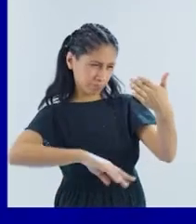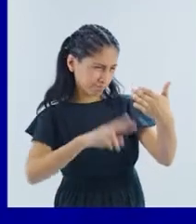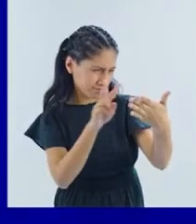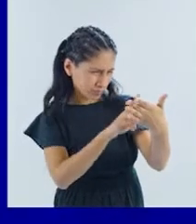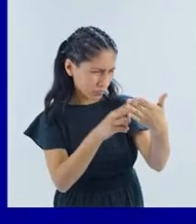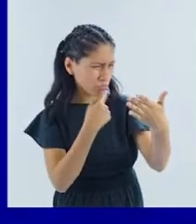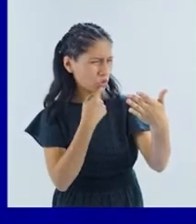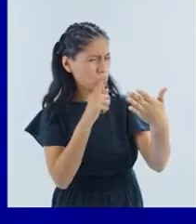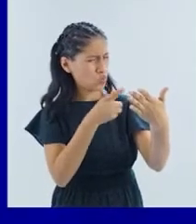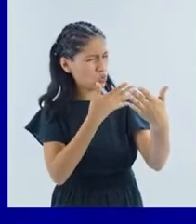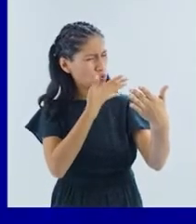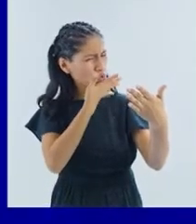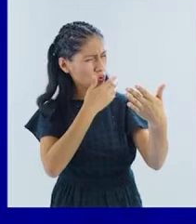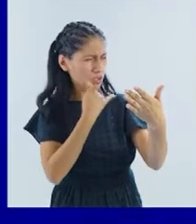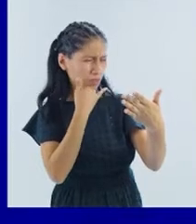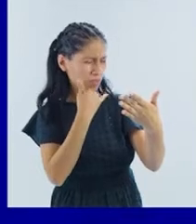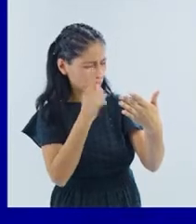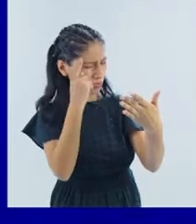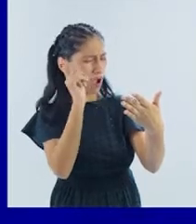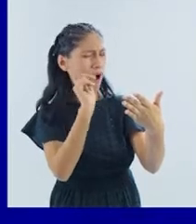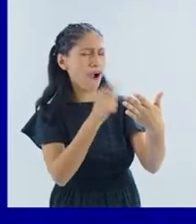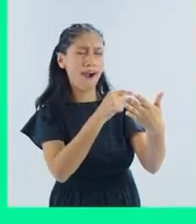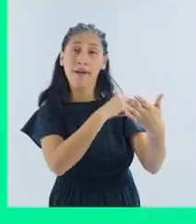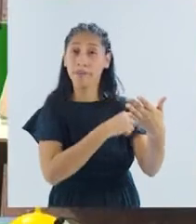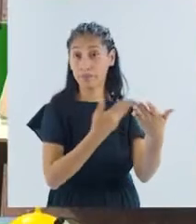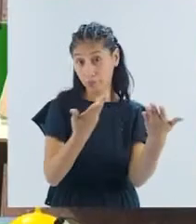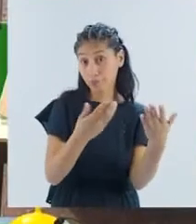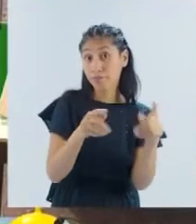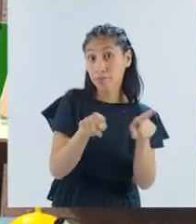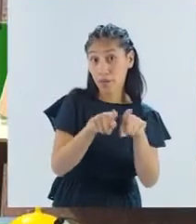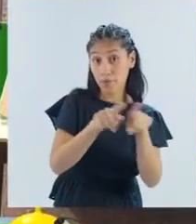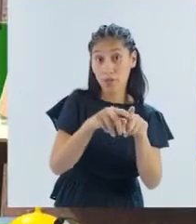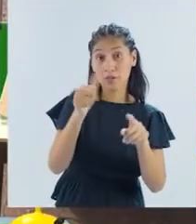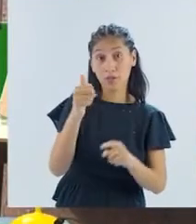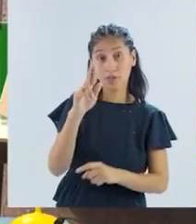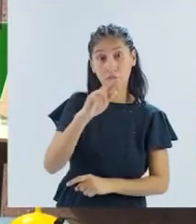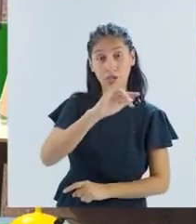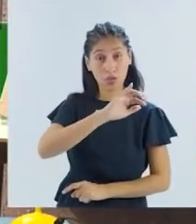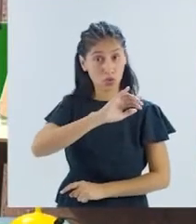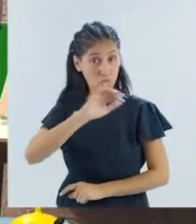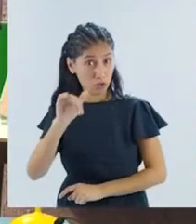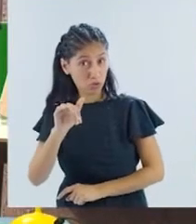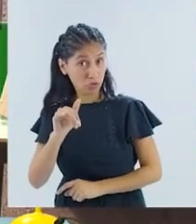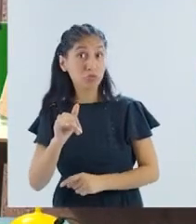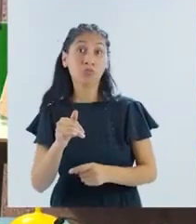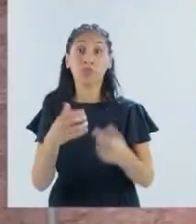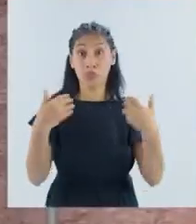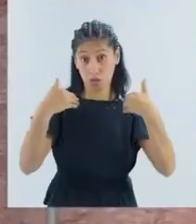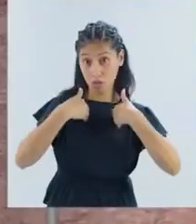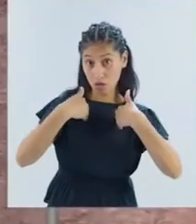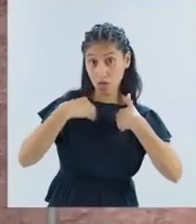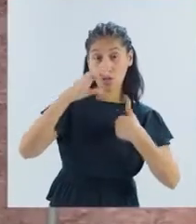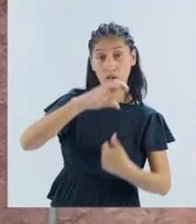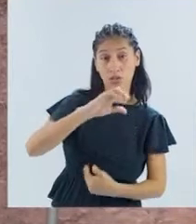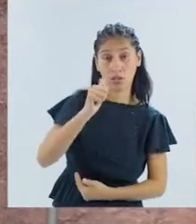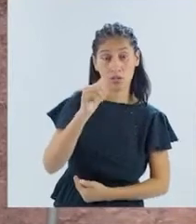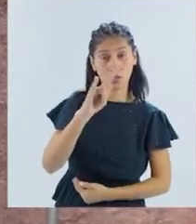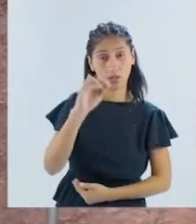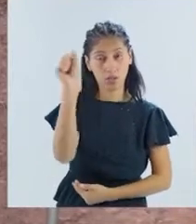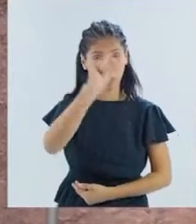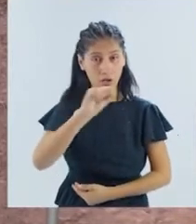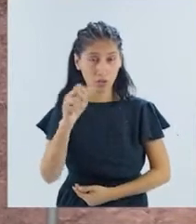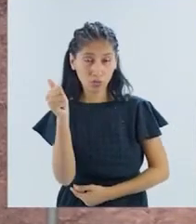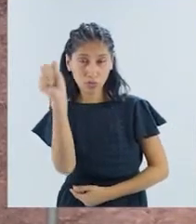entienda el origen del problema y su impacto en la sociedad. Entonces, los argumentos también tienen sus causas y efectos. Así es,